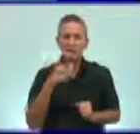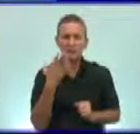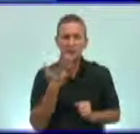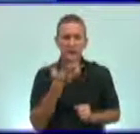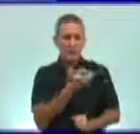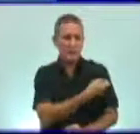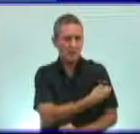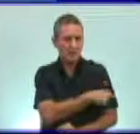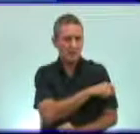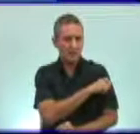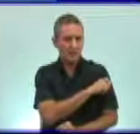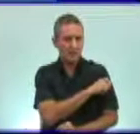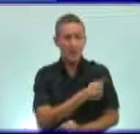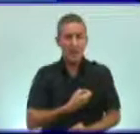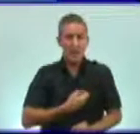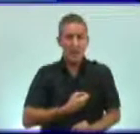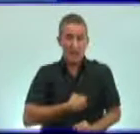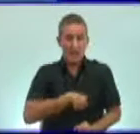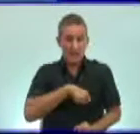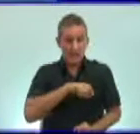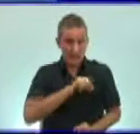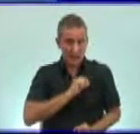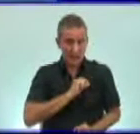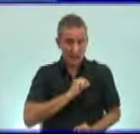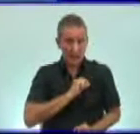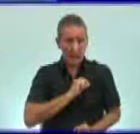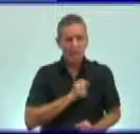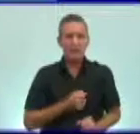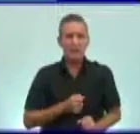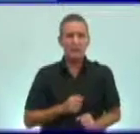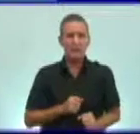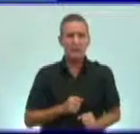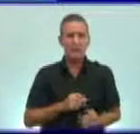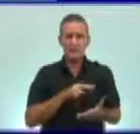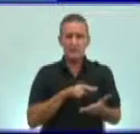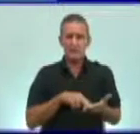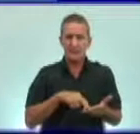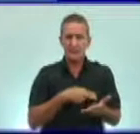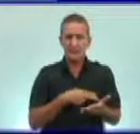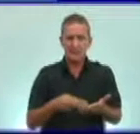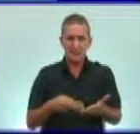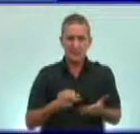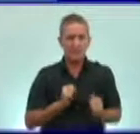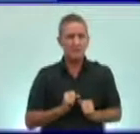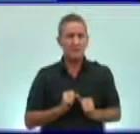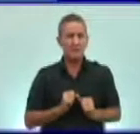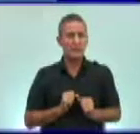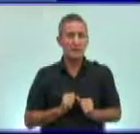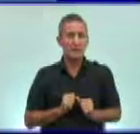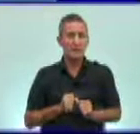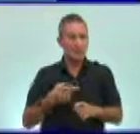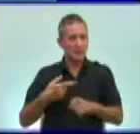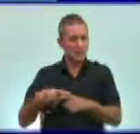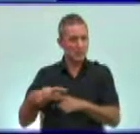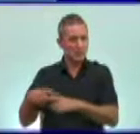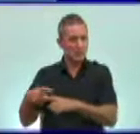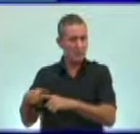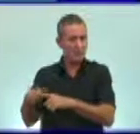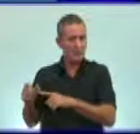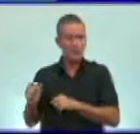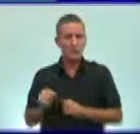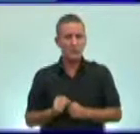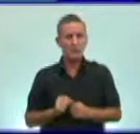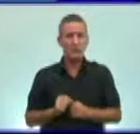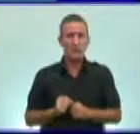Inglaterra, España y Estados Unidos y las fuerzas conservadoras en cada país. Es decir, sencillamente hay una